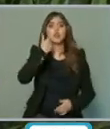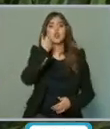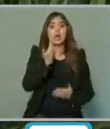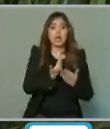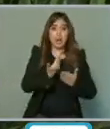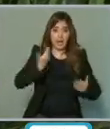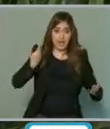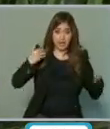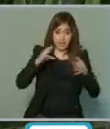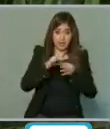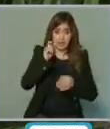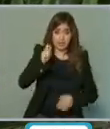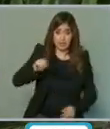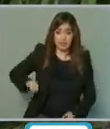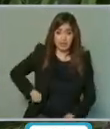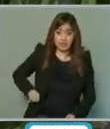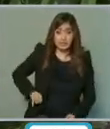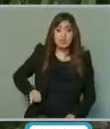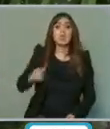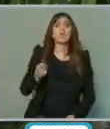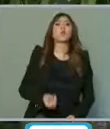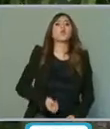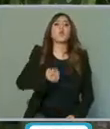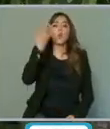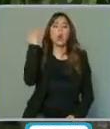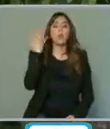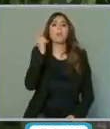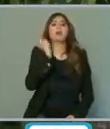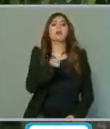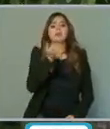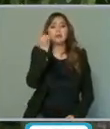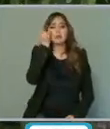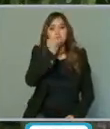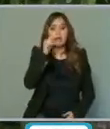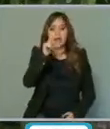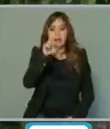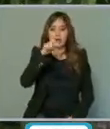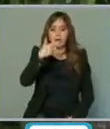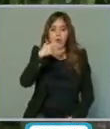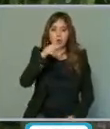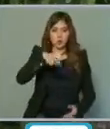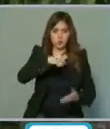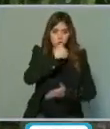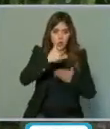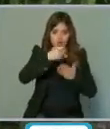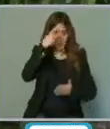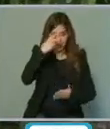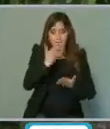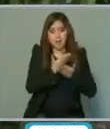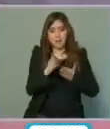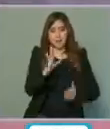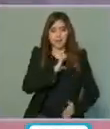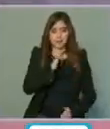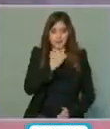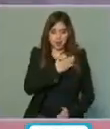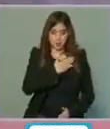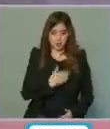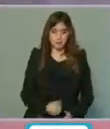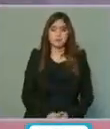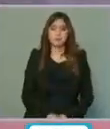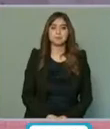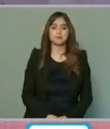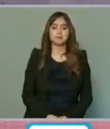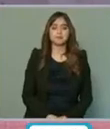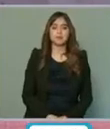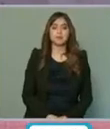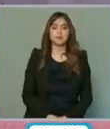muy interesante que es ¿cuántas lenguas se hablan en nuestra Ciudad de México además del español? Bueno, además del español